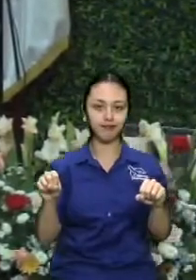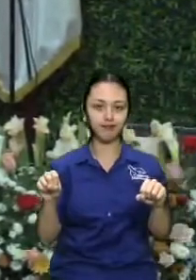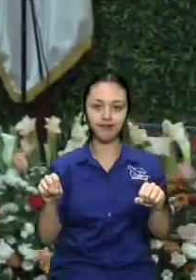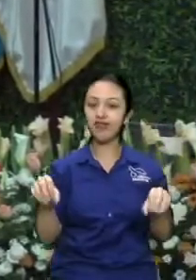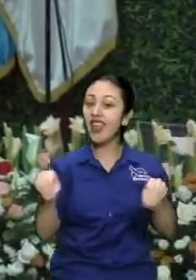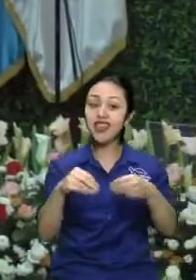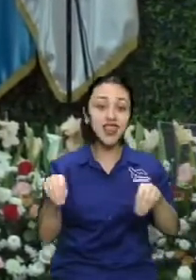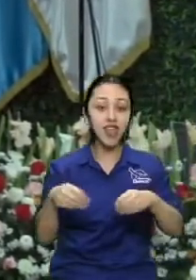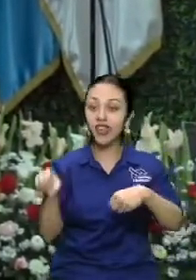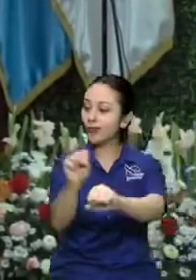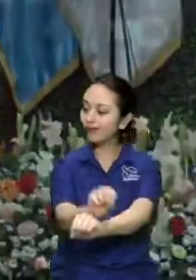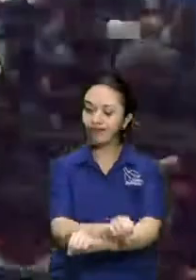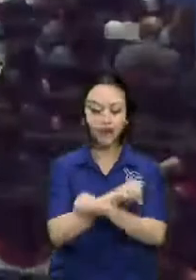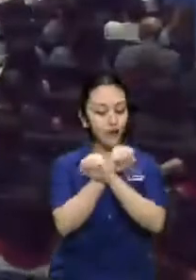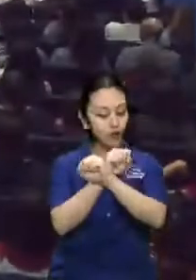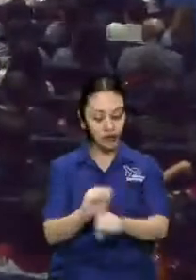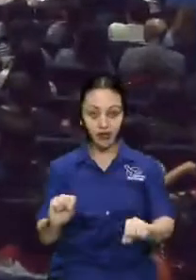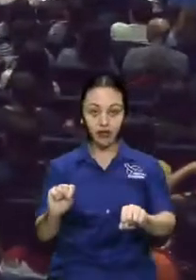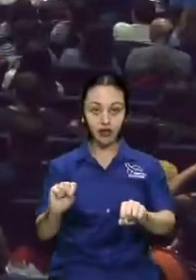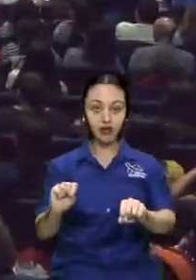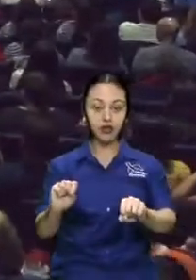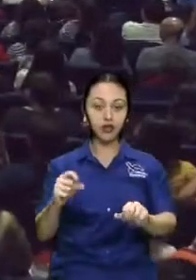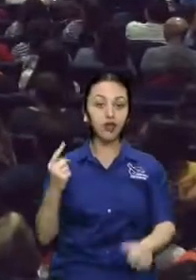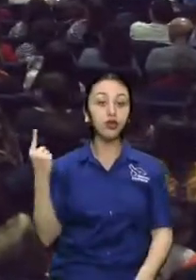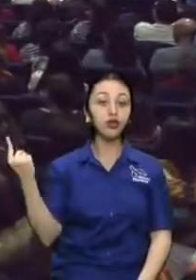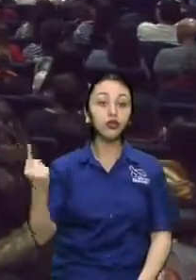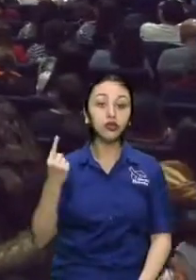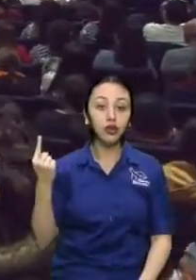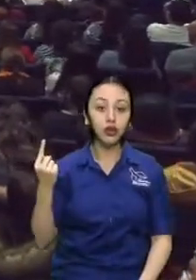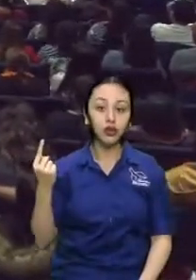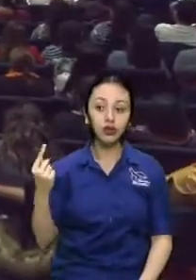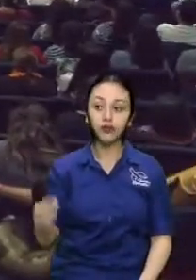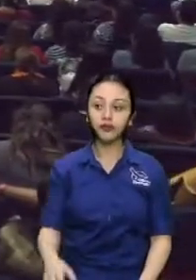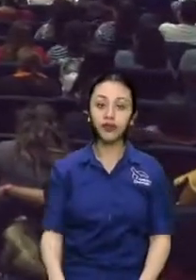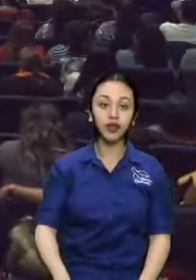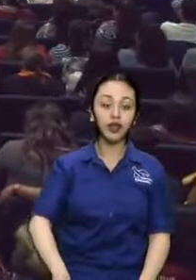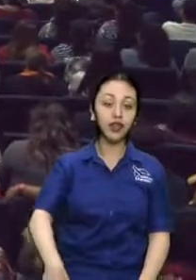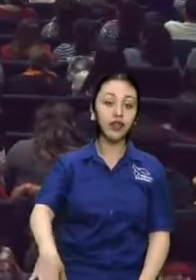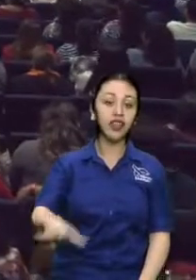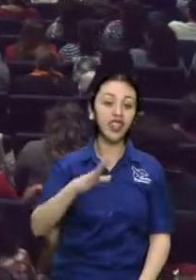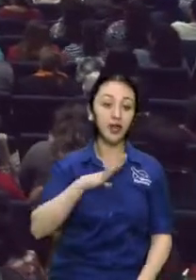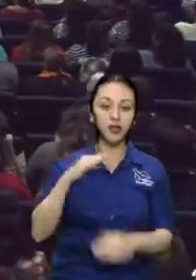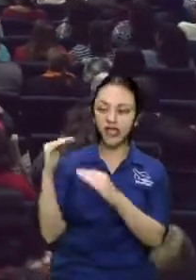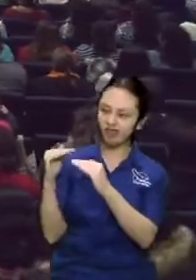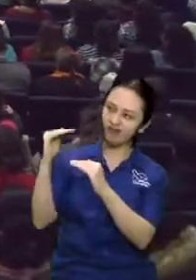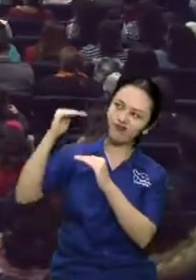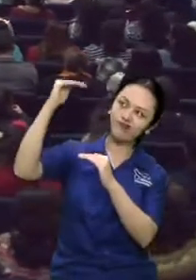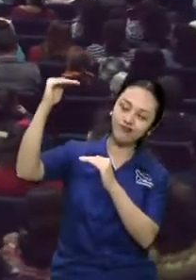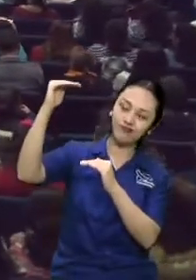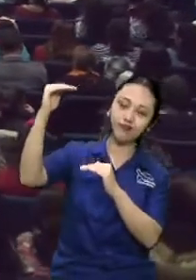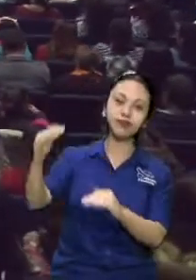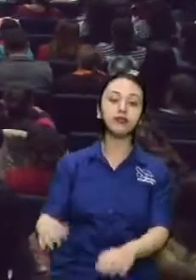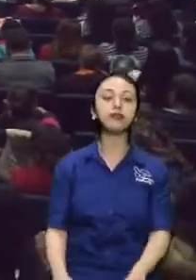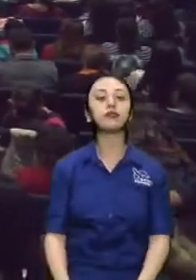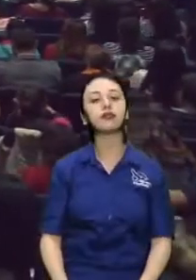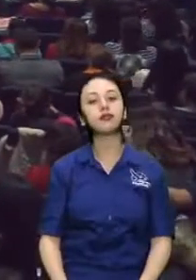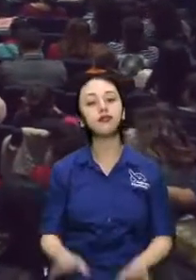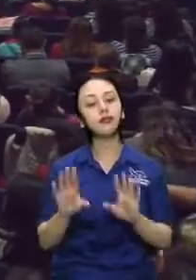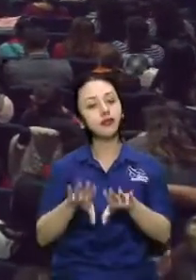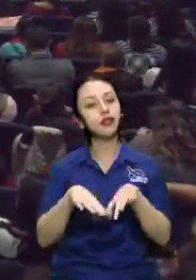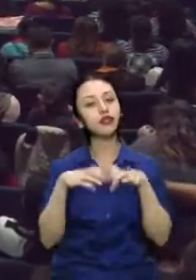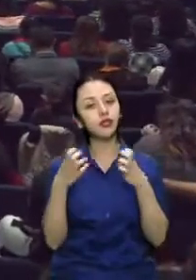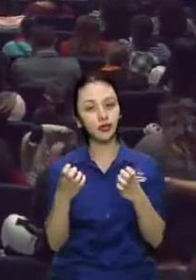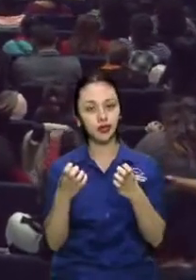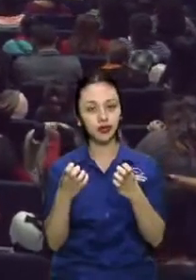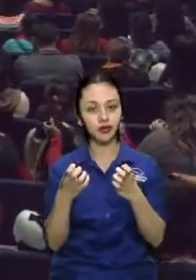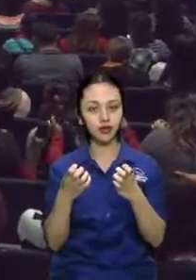Nada imposible. Solo tenemos que fluir y llenar los requisitos. Entonces, para que no se nos pierda, haciendo un breve